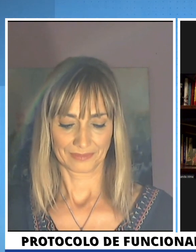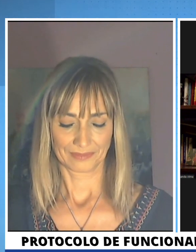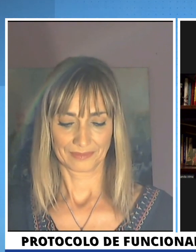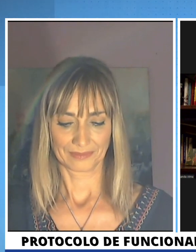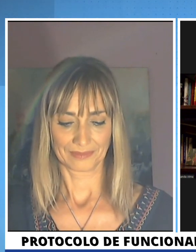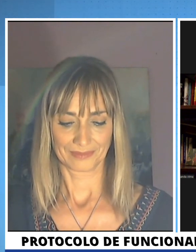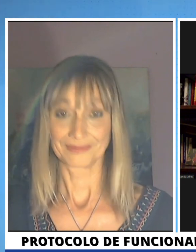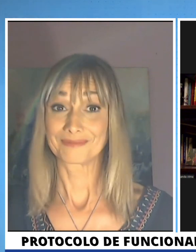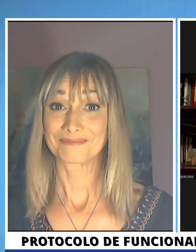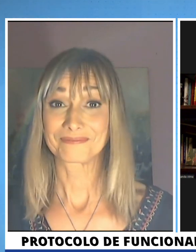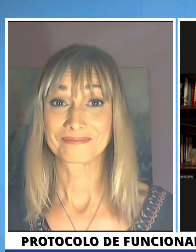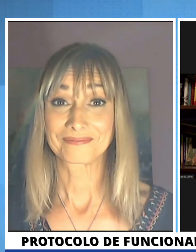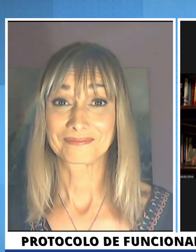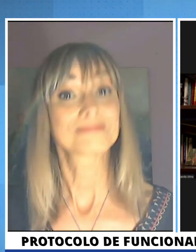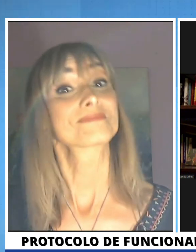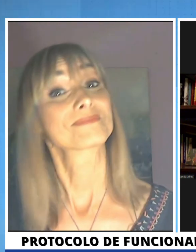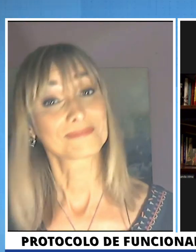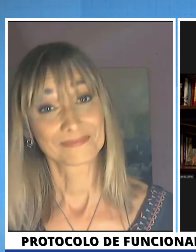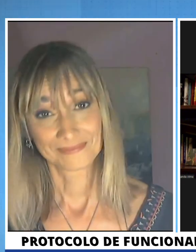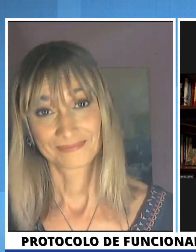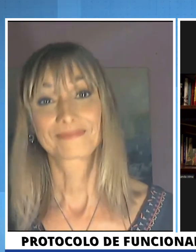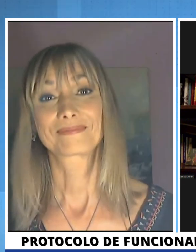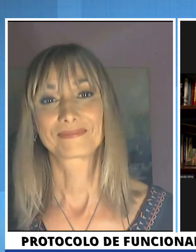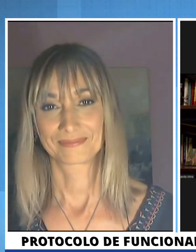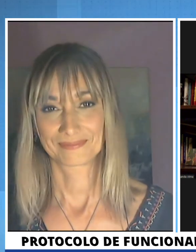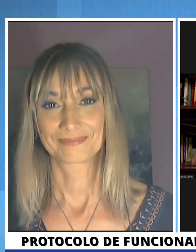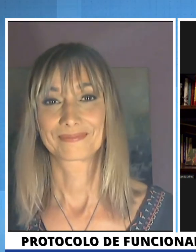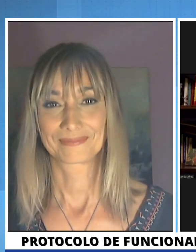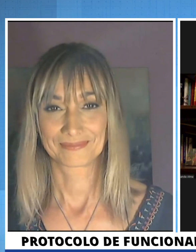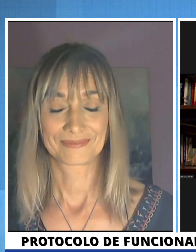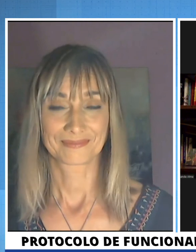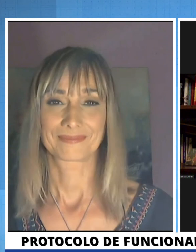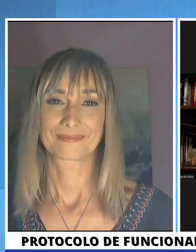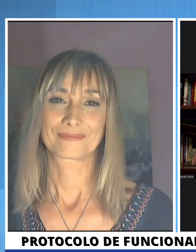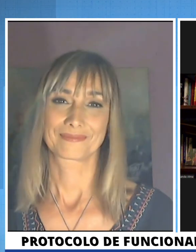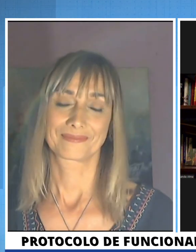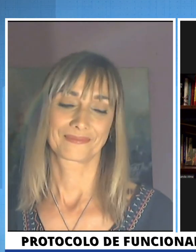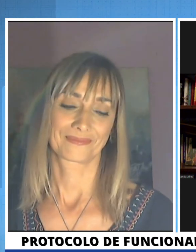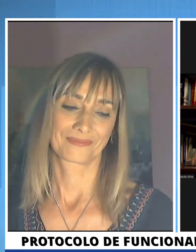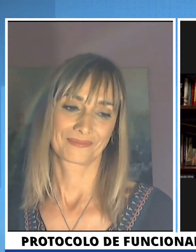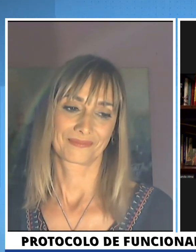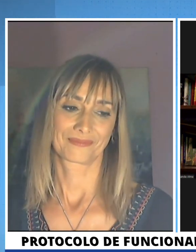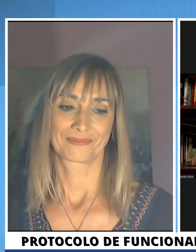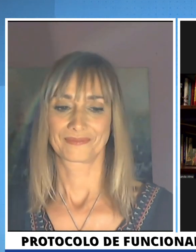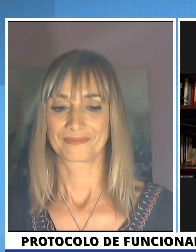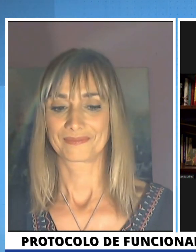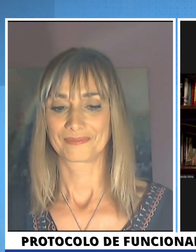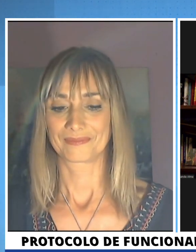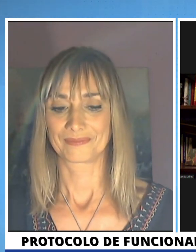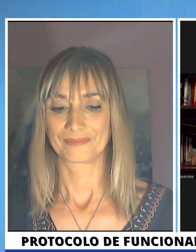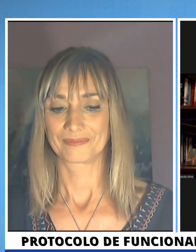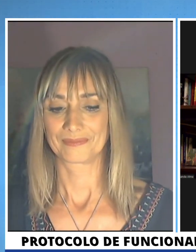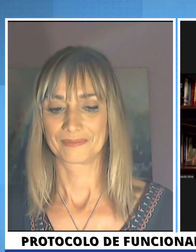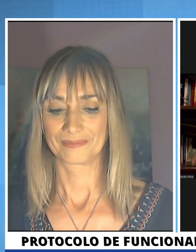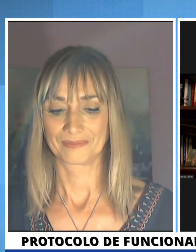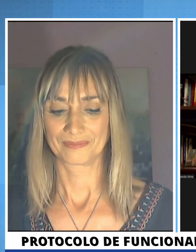adelanto, van a decir que no. Ellos quieren estar presentes, por lo menos quieren mantener cierta presencia en el recinto, y quieren saber